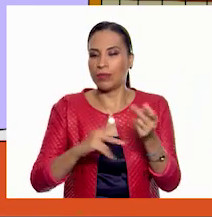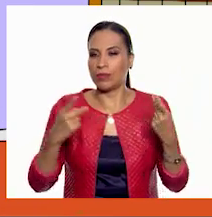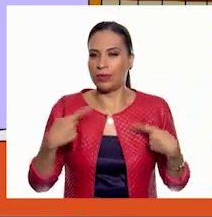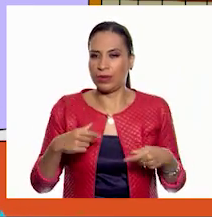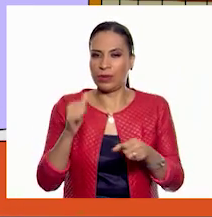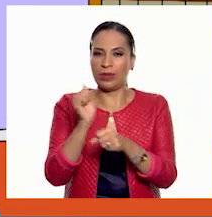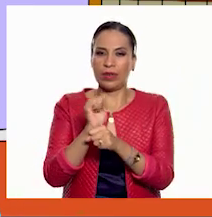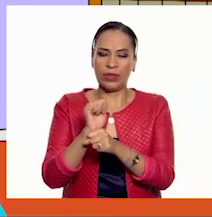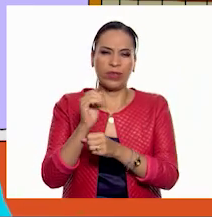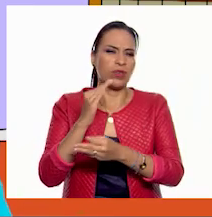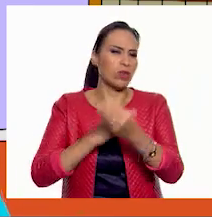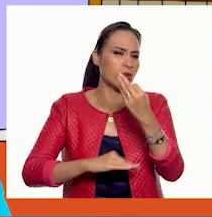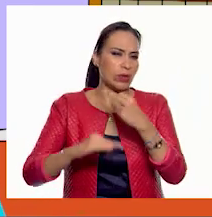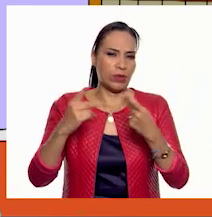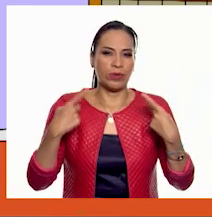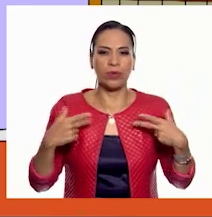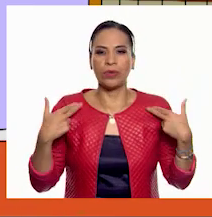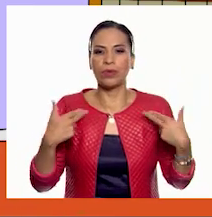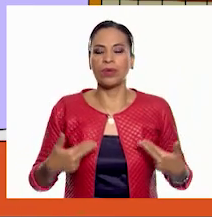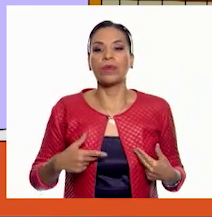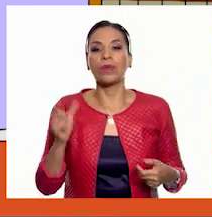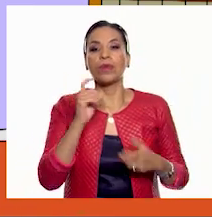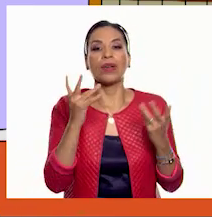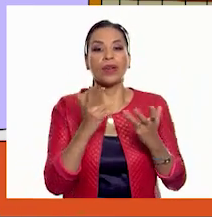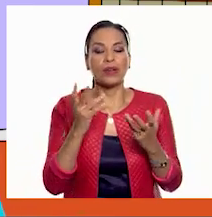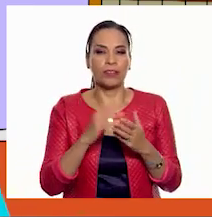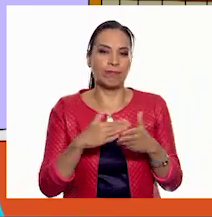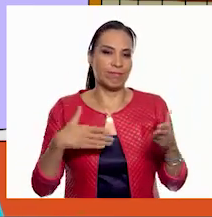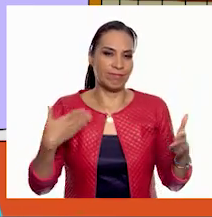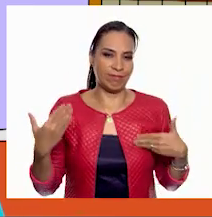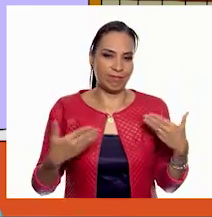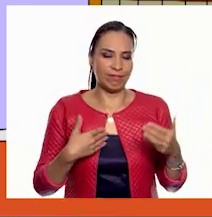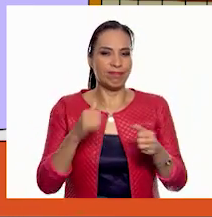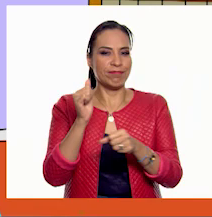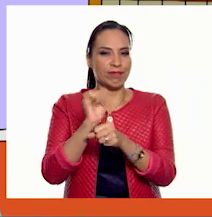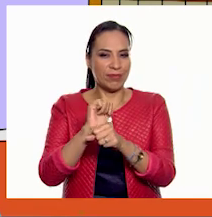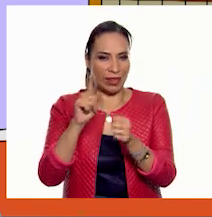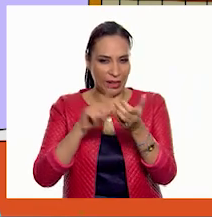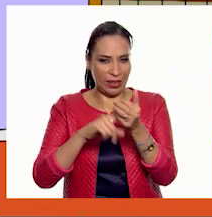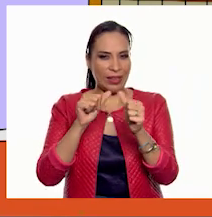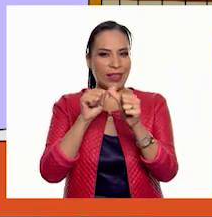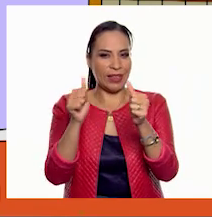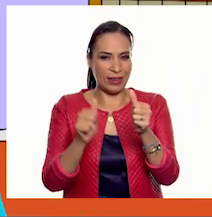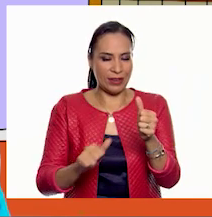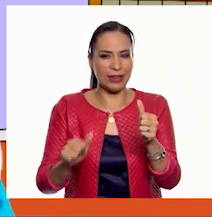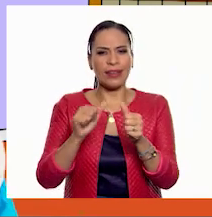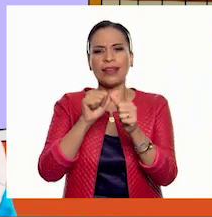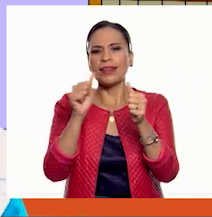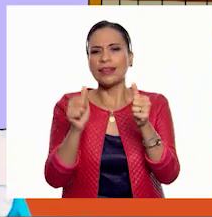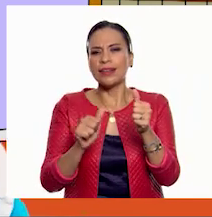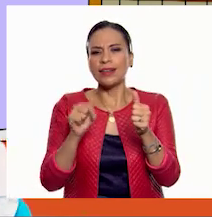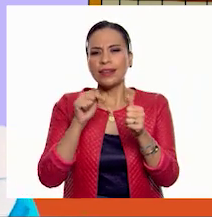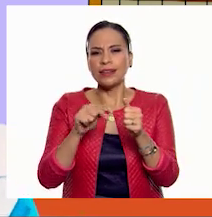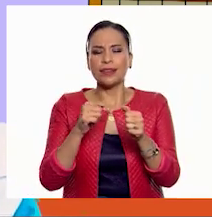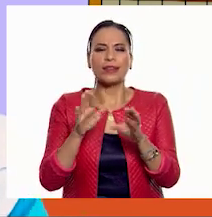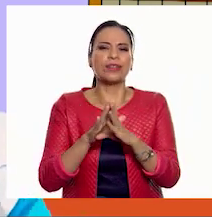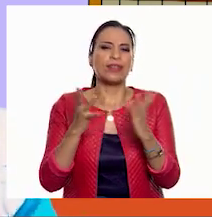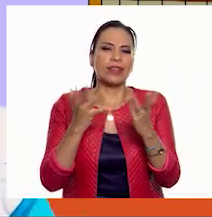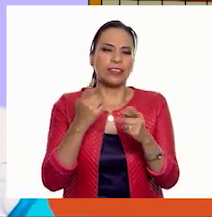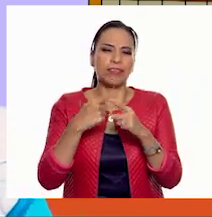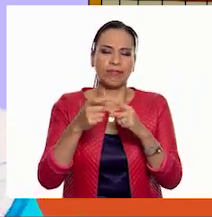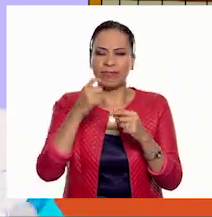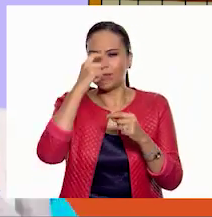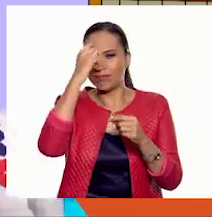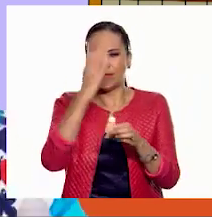así como todos los seres humanos cuando hacemos o disfrutamos del arte. El arte es hacer